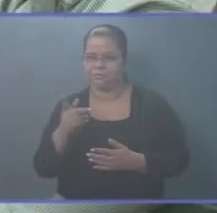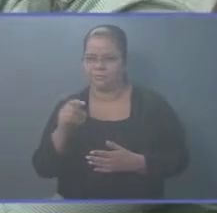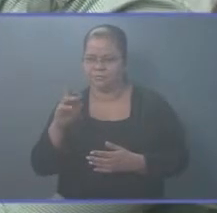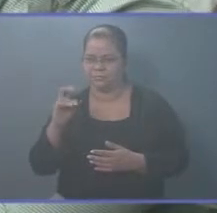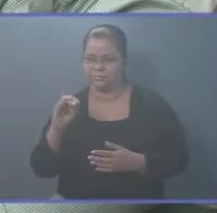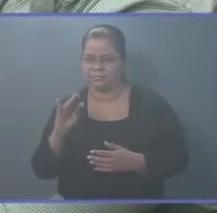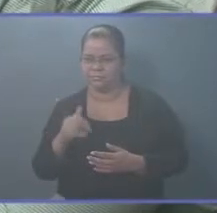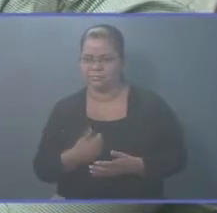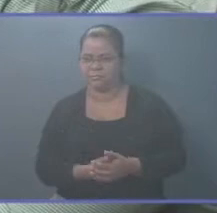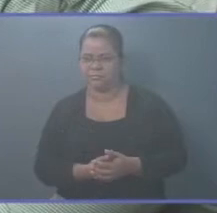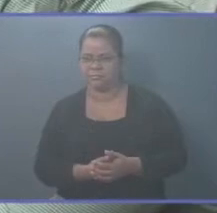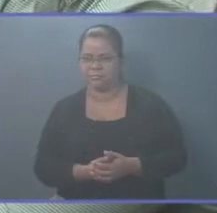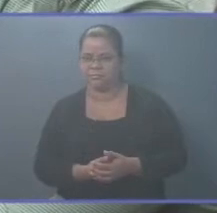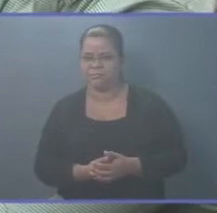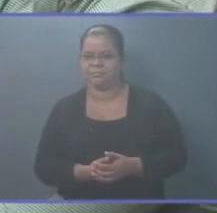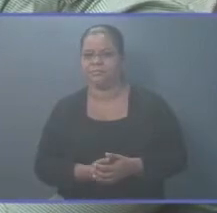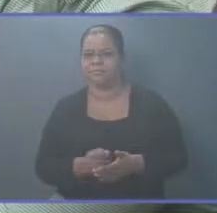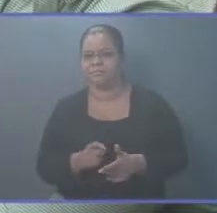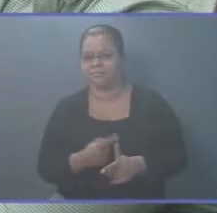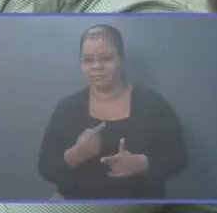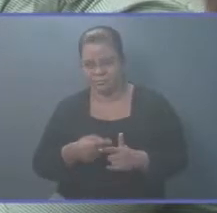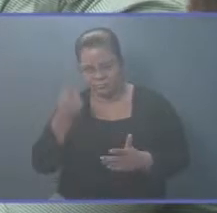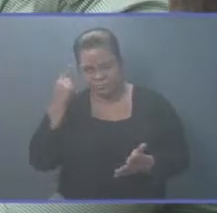referencial es el acta que levanta el policía.